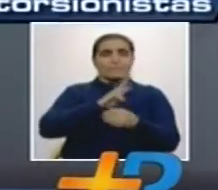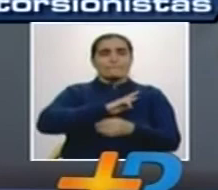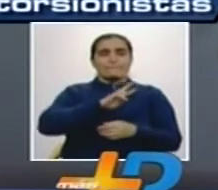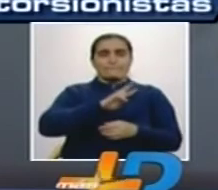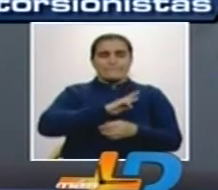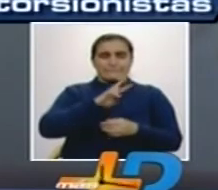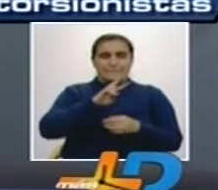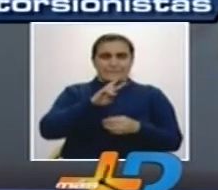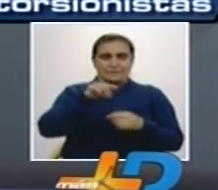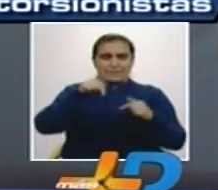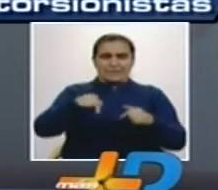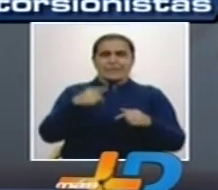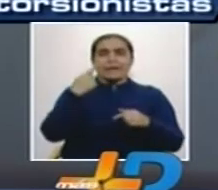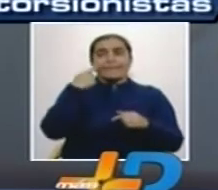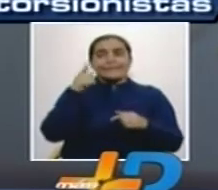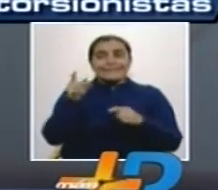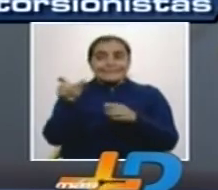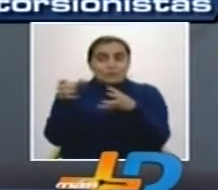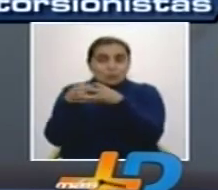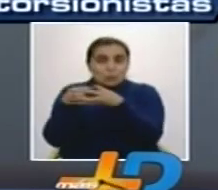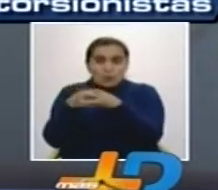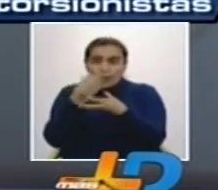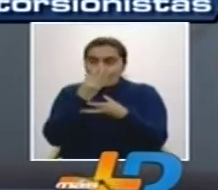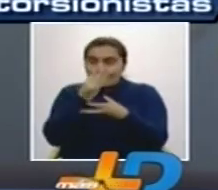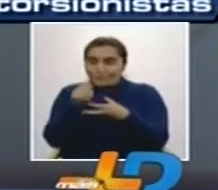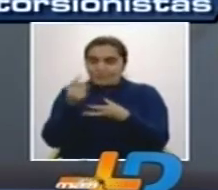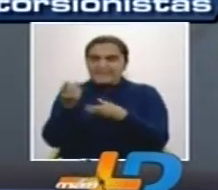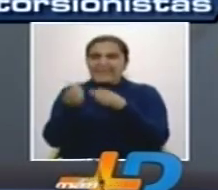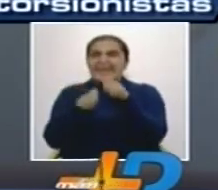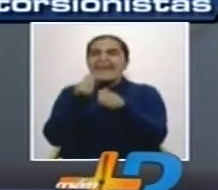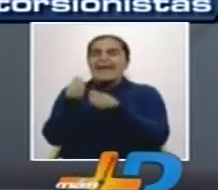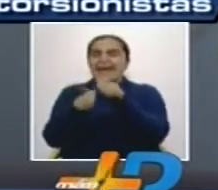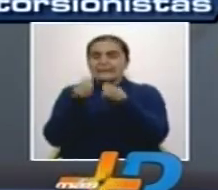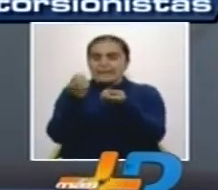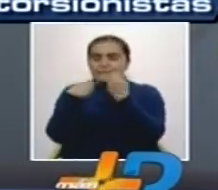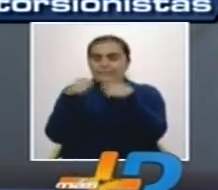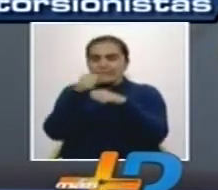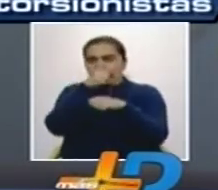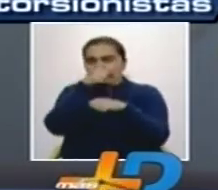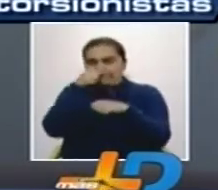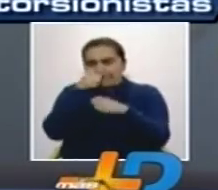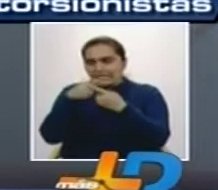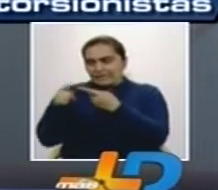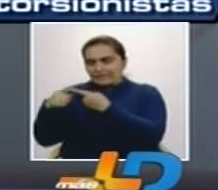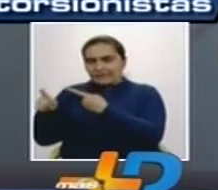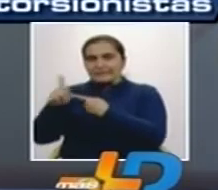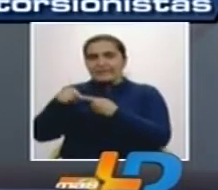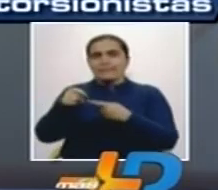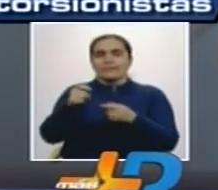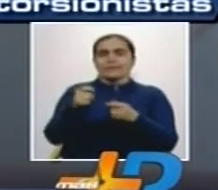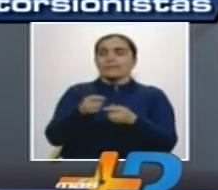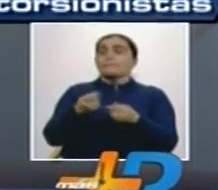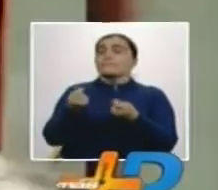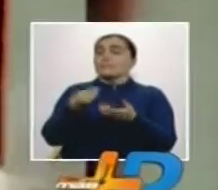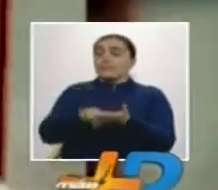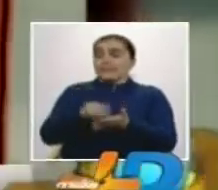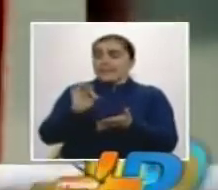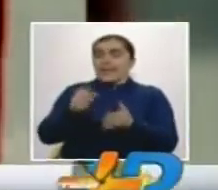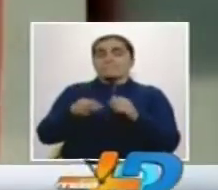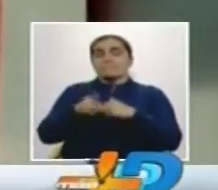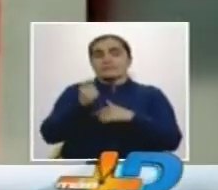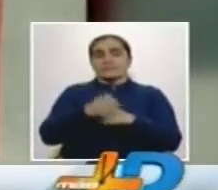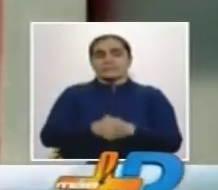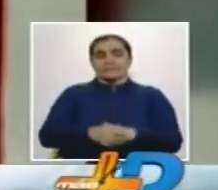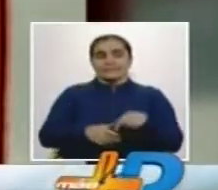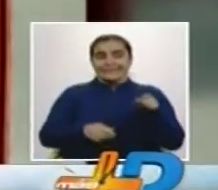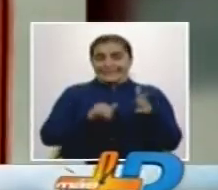banda delincuencial dedicada al microtráfico y la extorsión. 7 personas fueron capturadas durante el operativo. Este es el momento